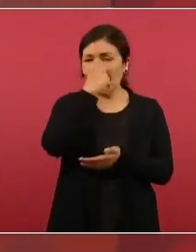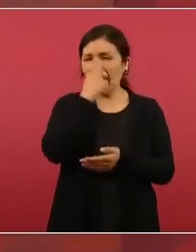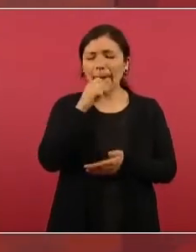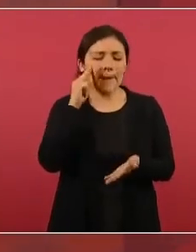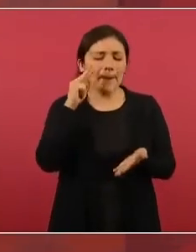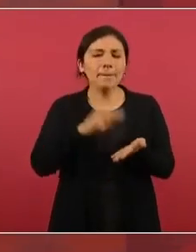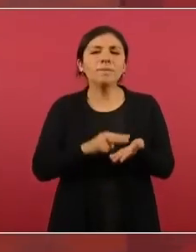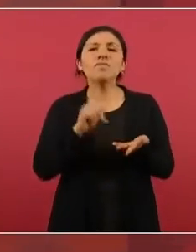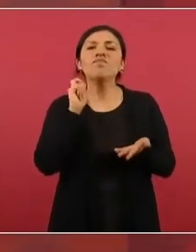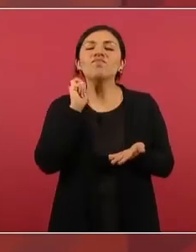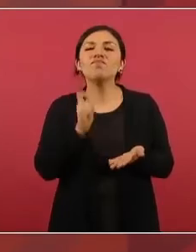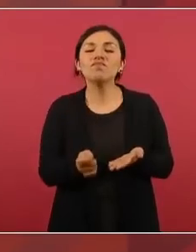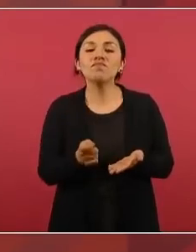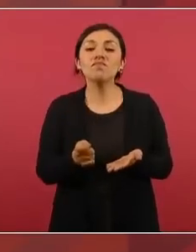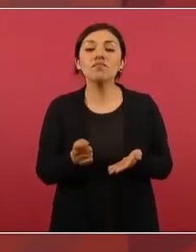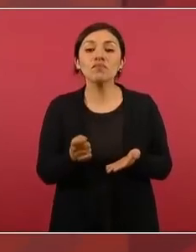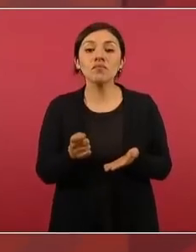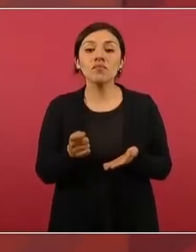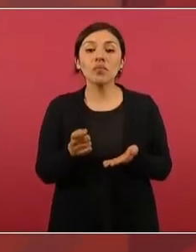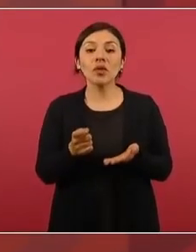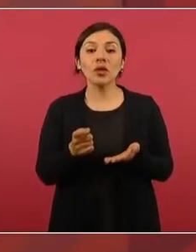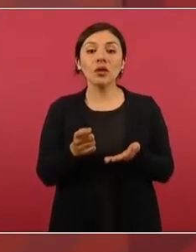a